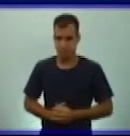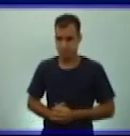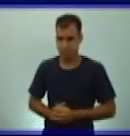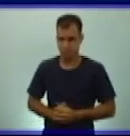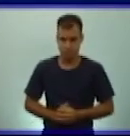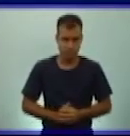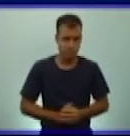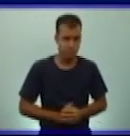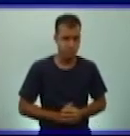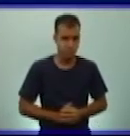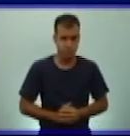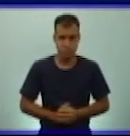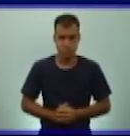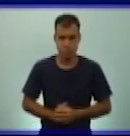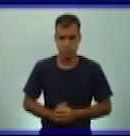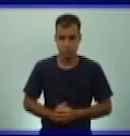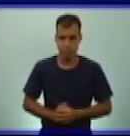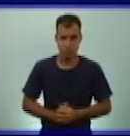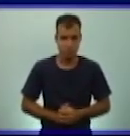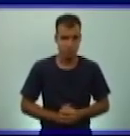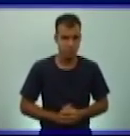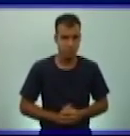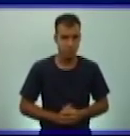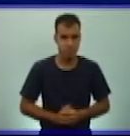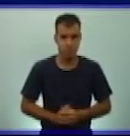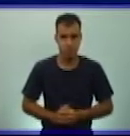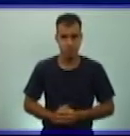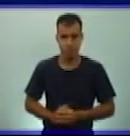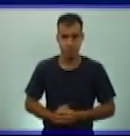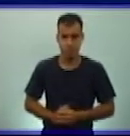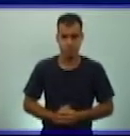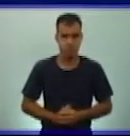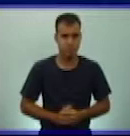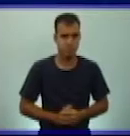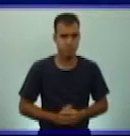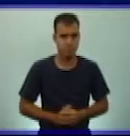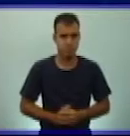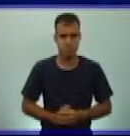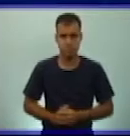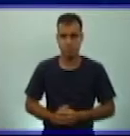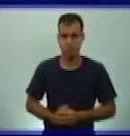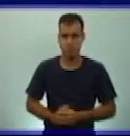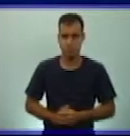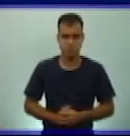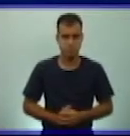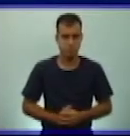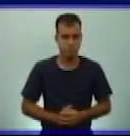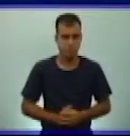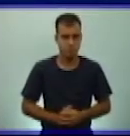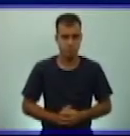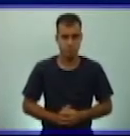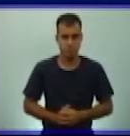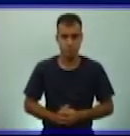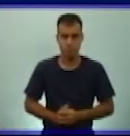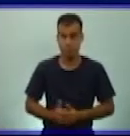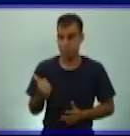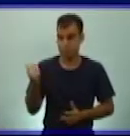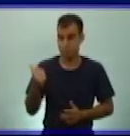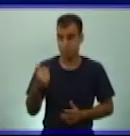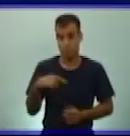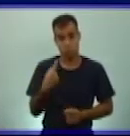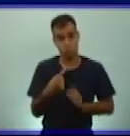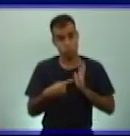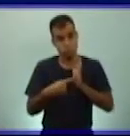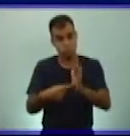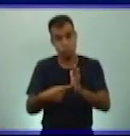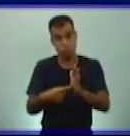del archipiélago cubano. Auxíliese de atlas geográficos y de la antología de mapas. Para esto les recomiendo que para los